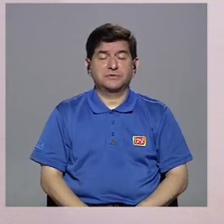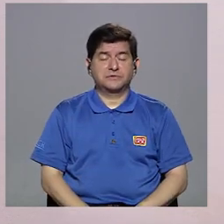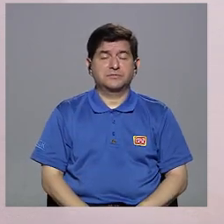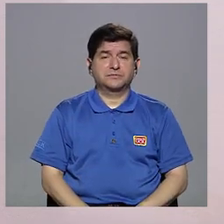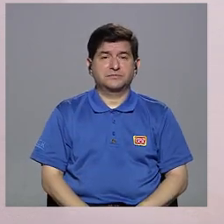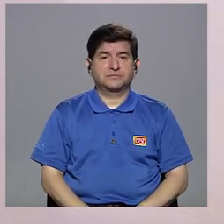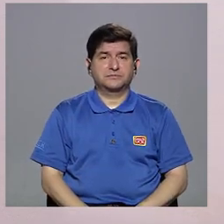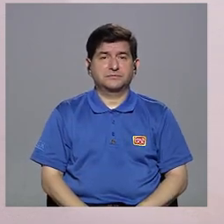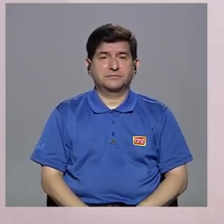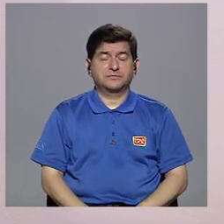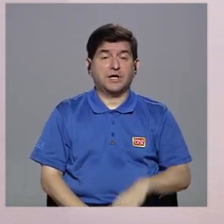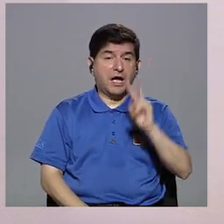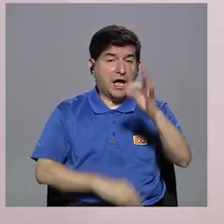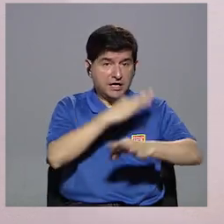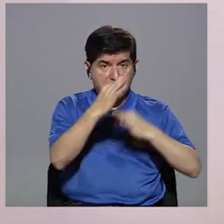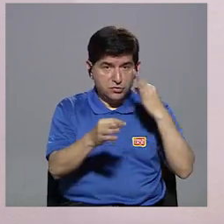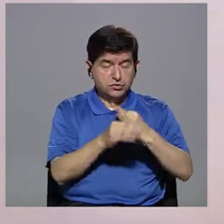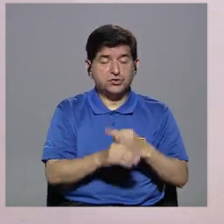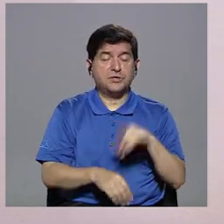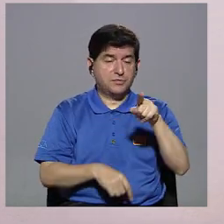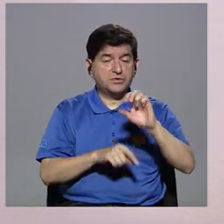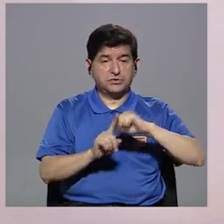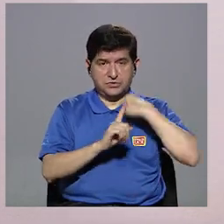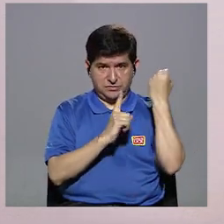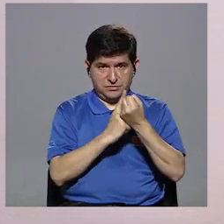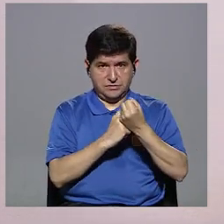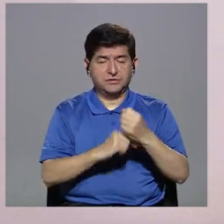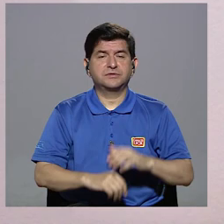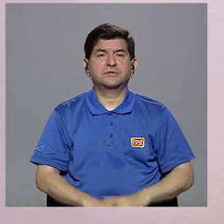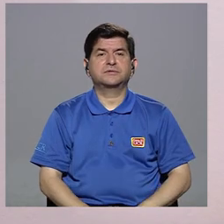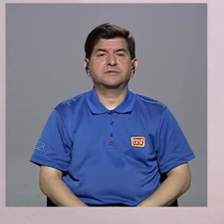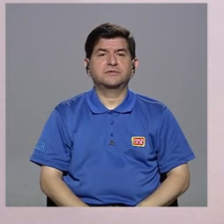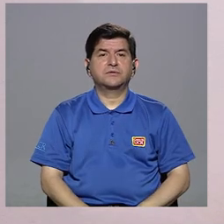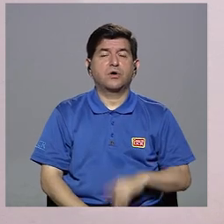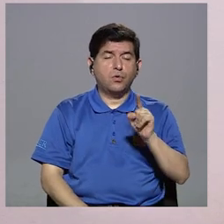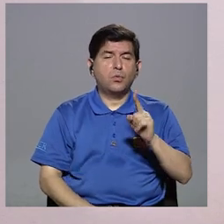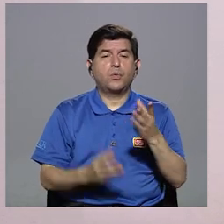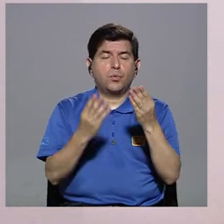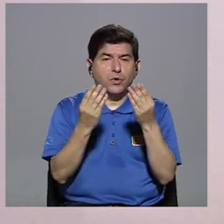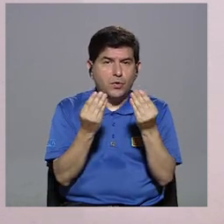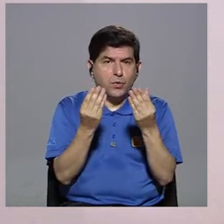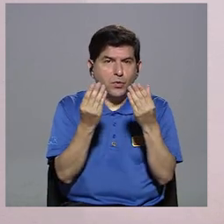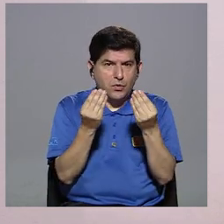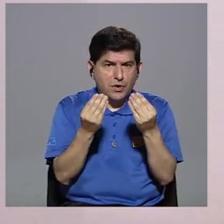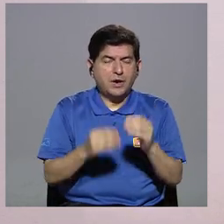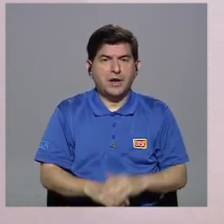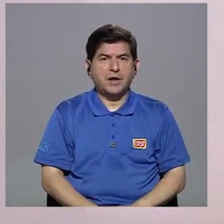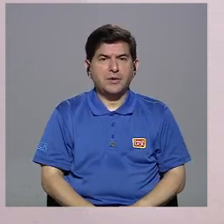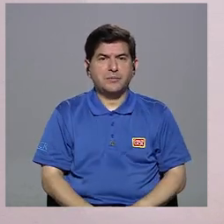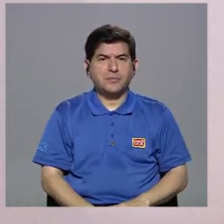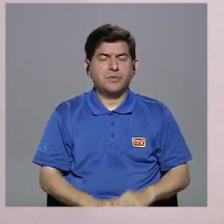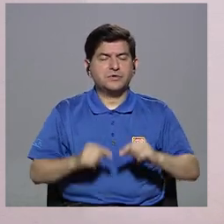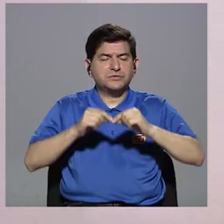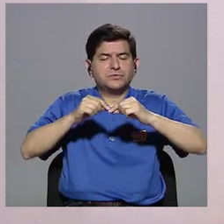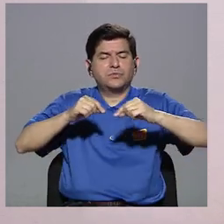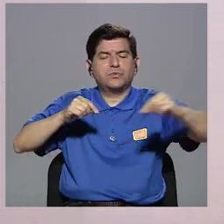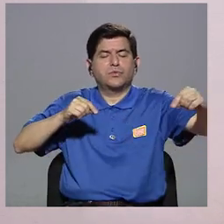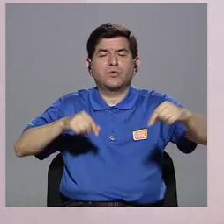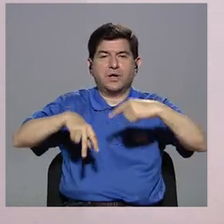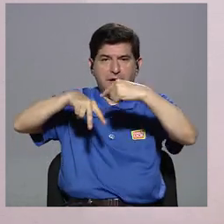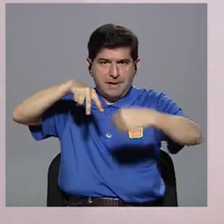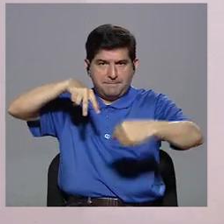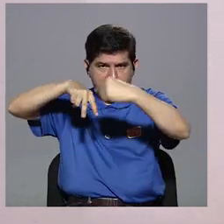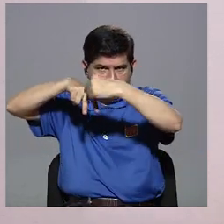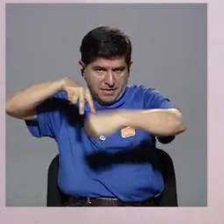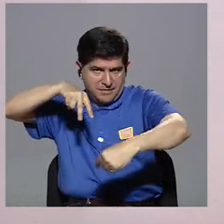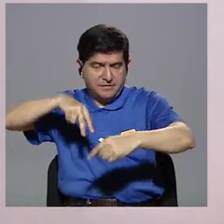se llama y hay dos tipos de neuropatía diabética la la de los nervios los tracto nerviosos largos de las